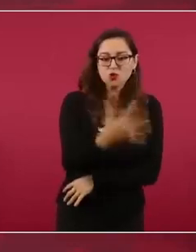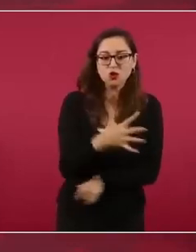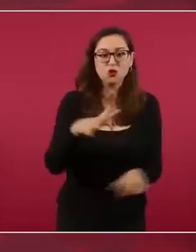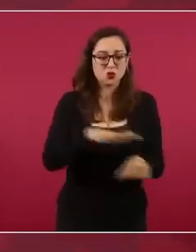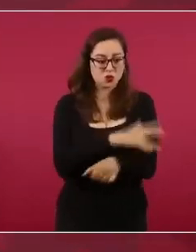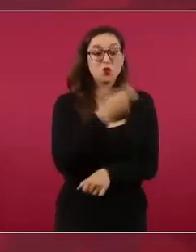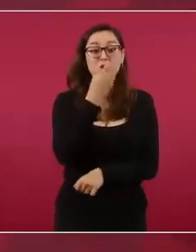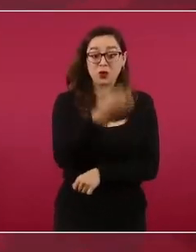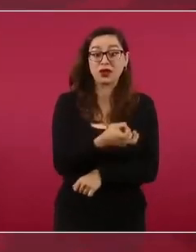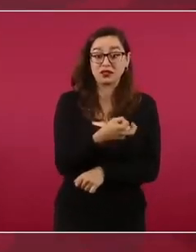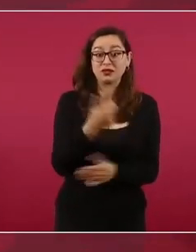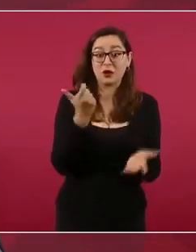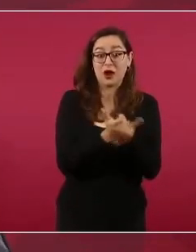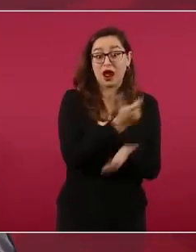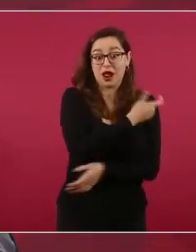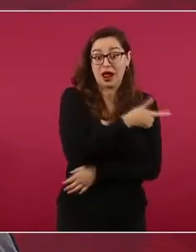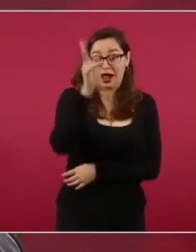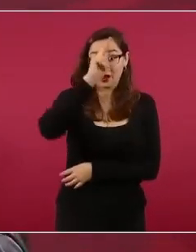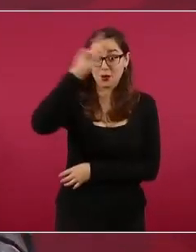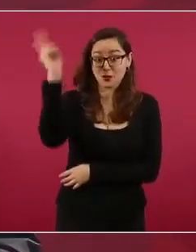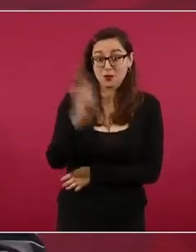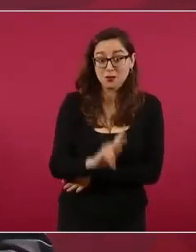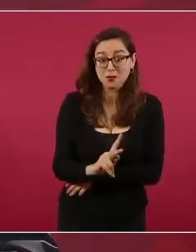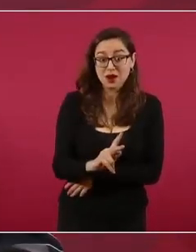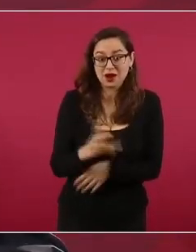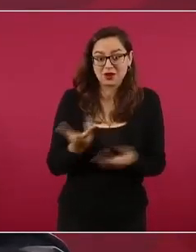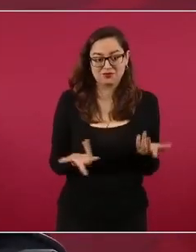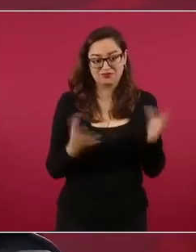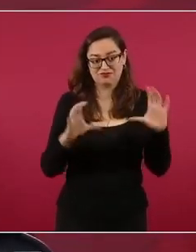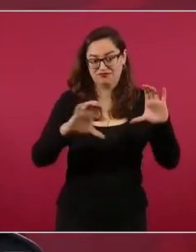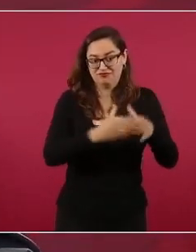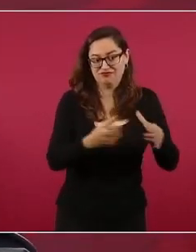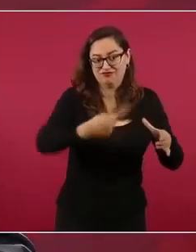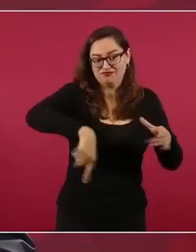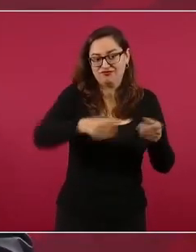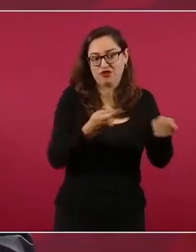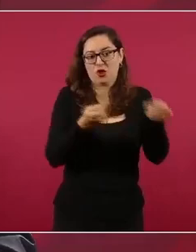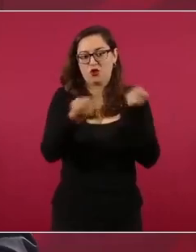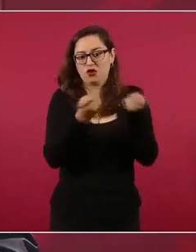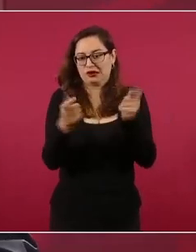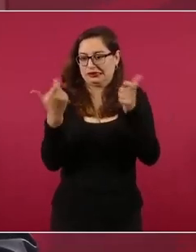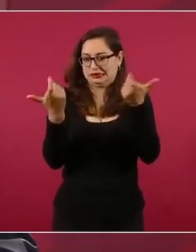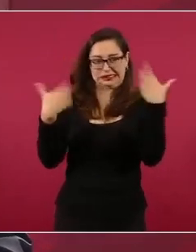de una oligarquía corrupta